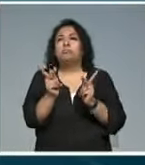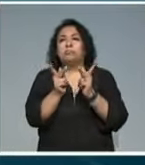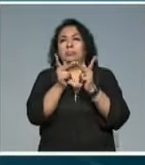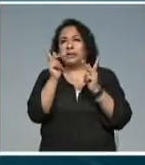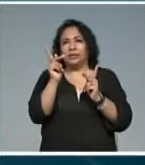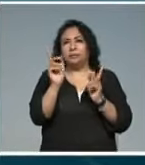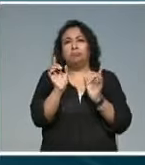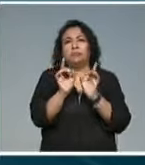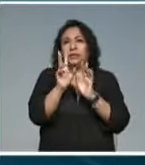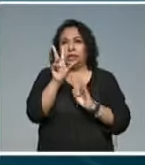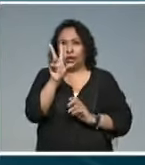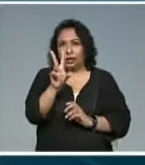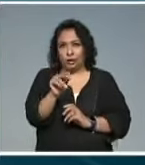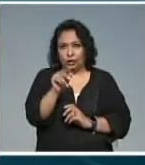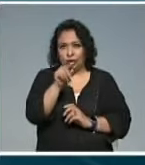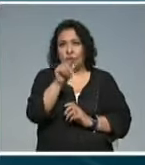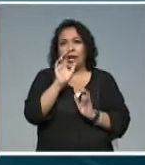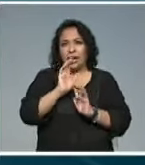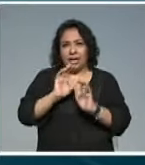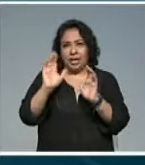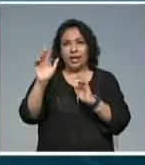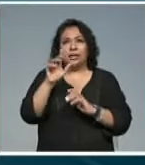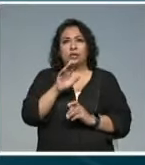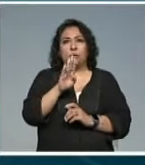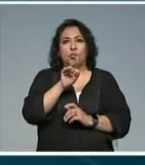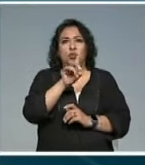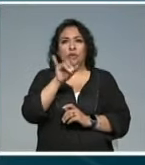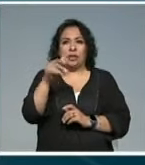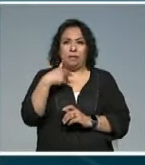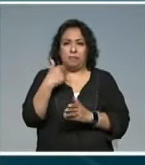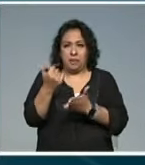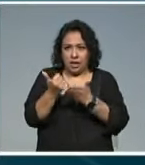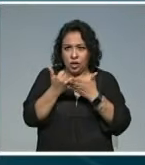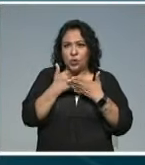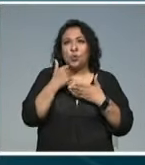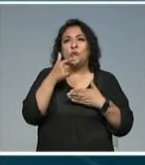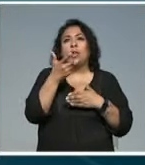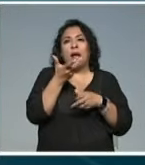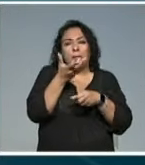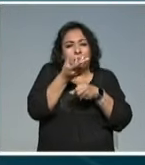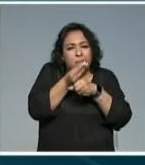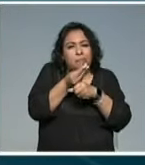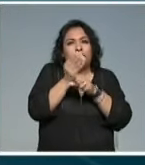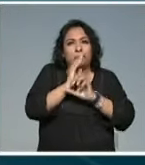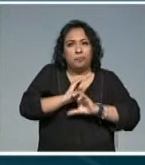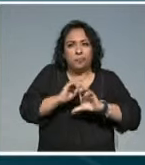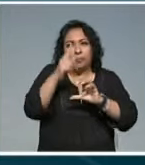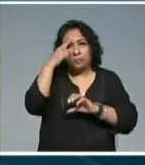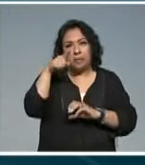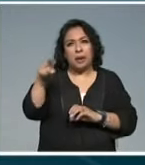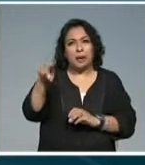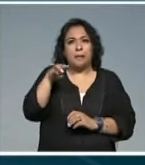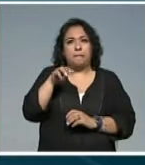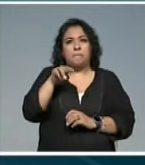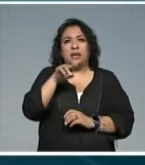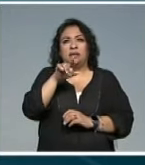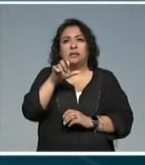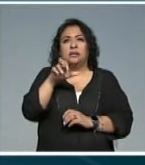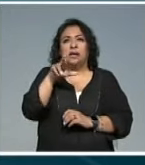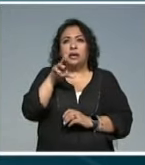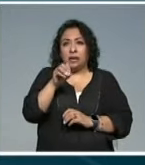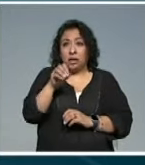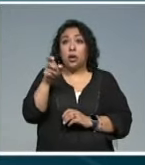llama la canción que el maestro Dudin me hizo el favor de hacer el arreglo para el maestro Manzanero,